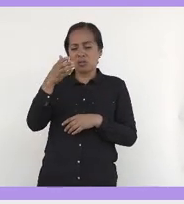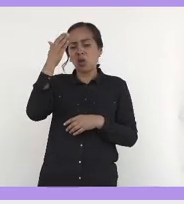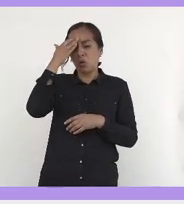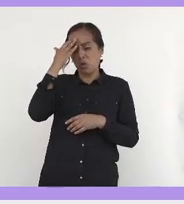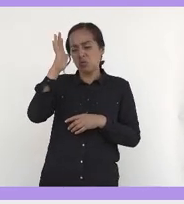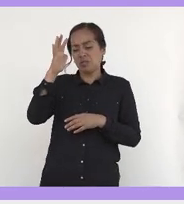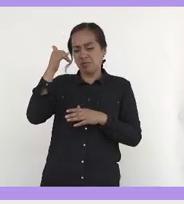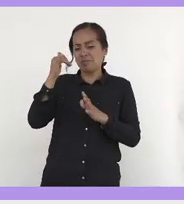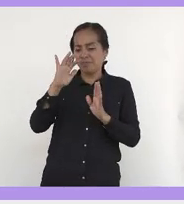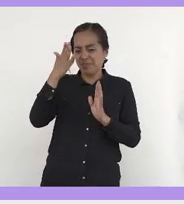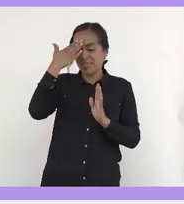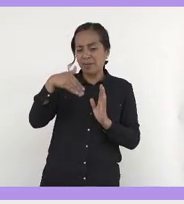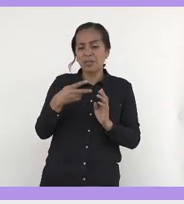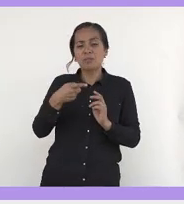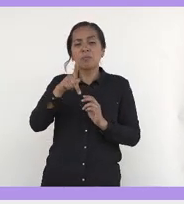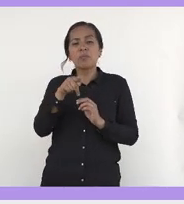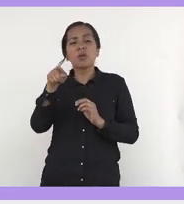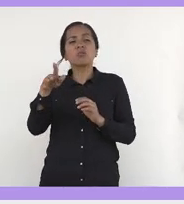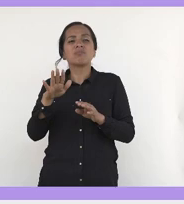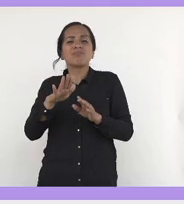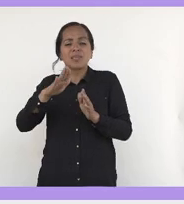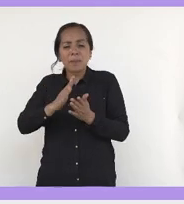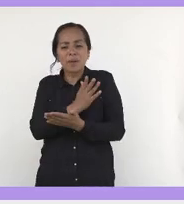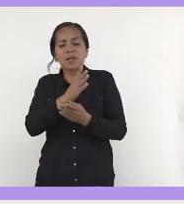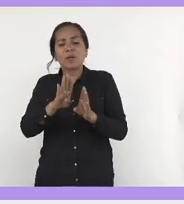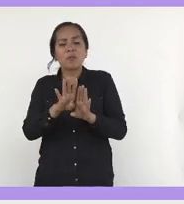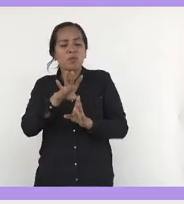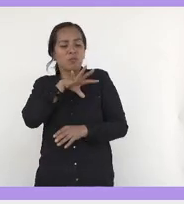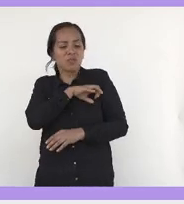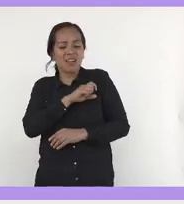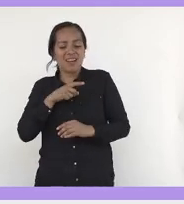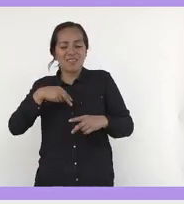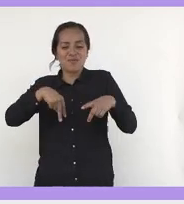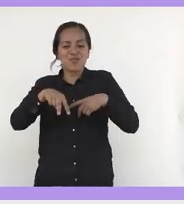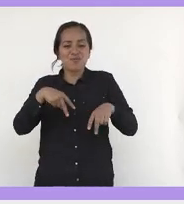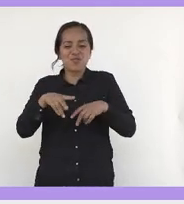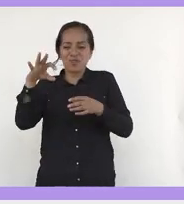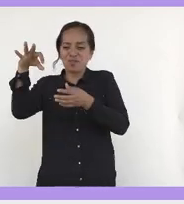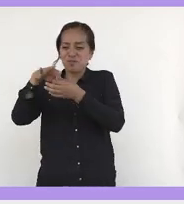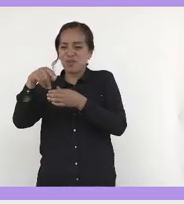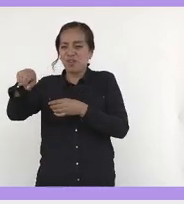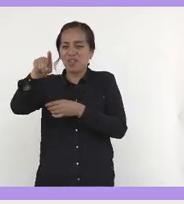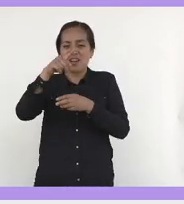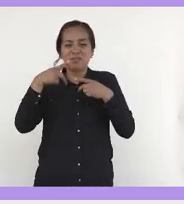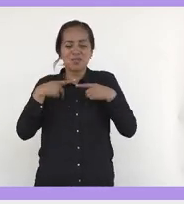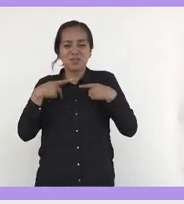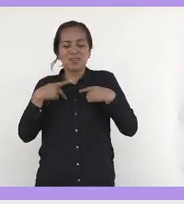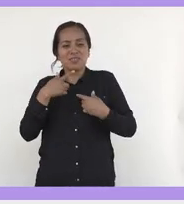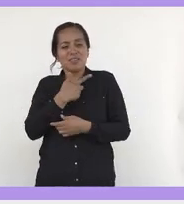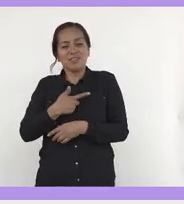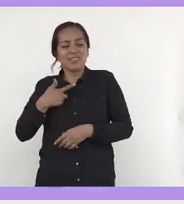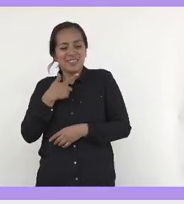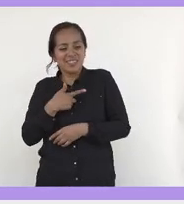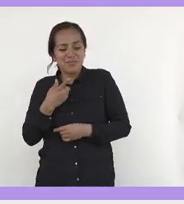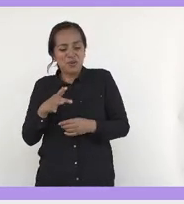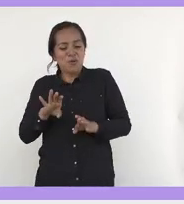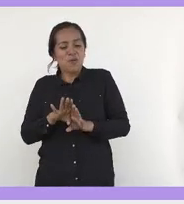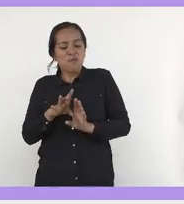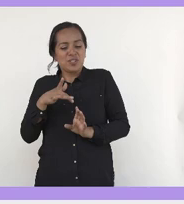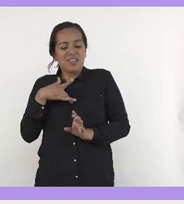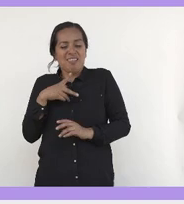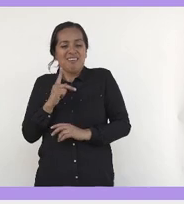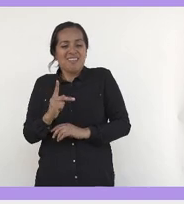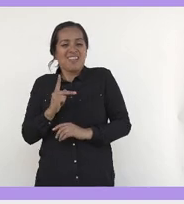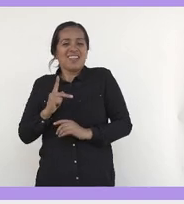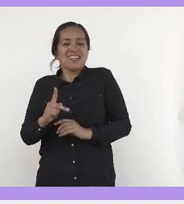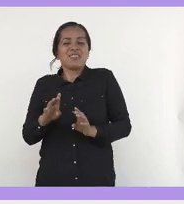más allá de eso es como aficionada no conectaste tú con con la afición Mexicana con Cómo se sentían tal vez